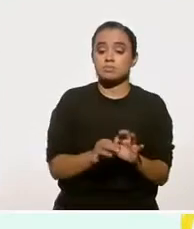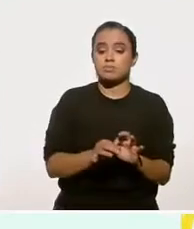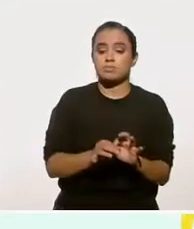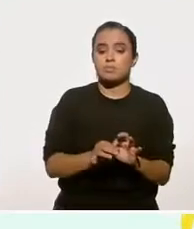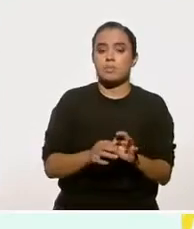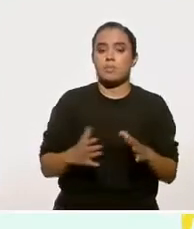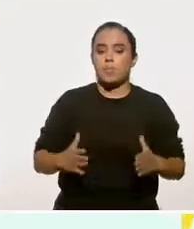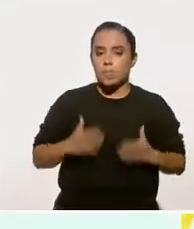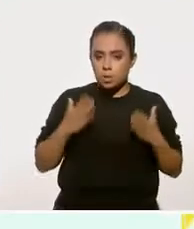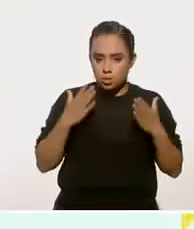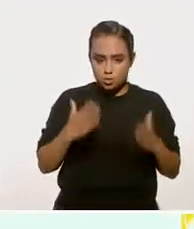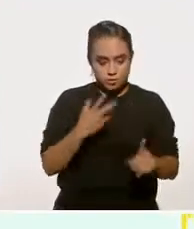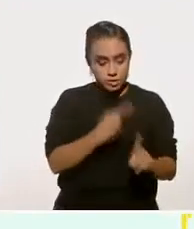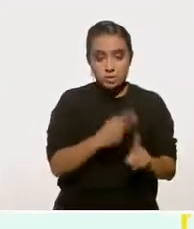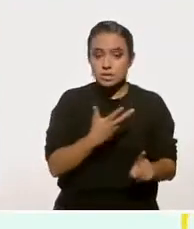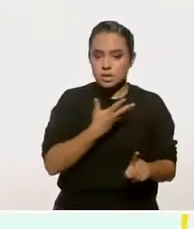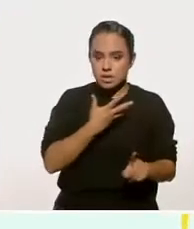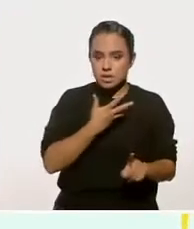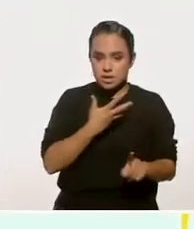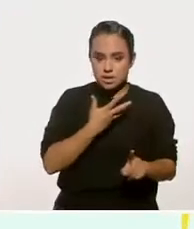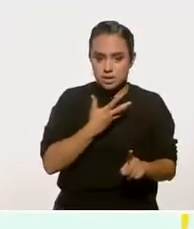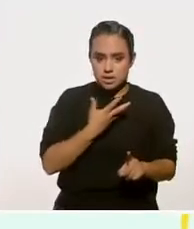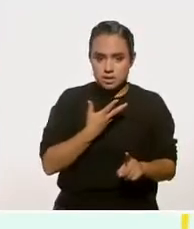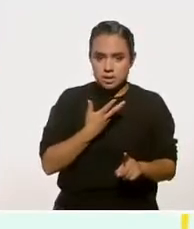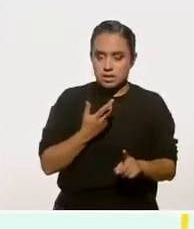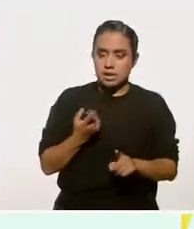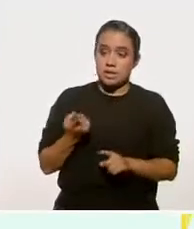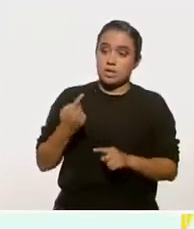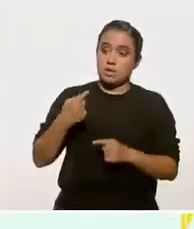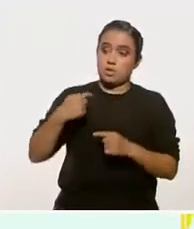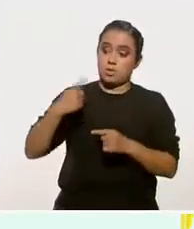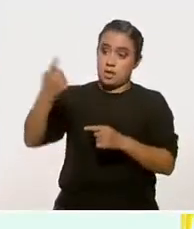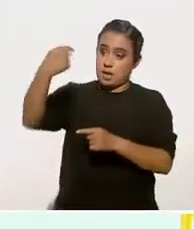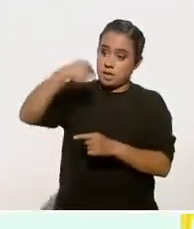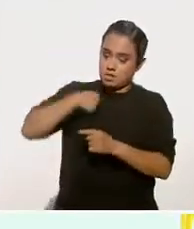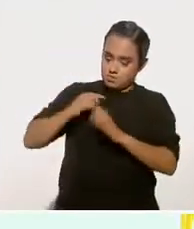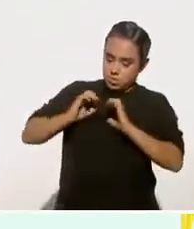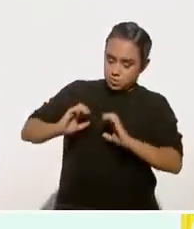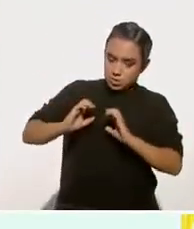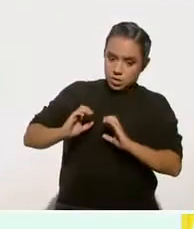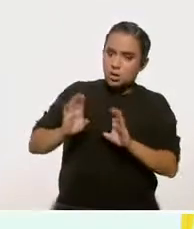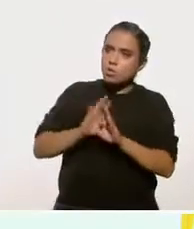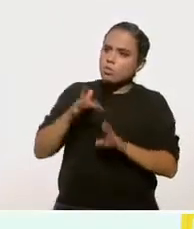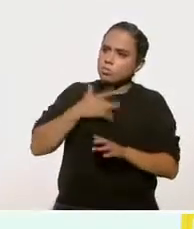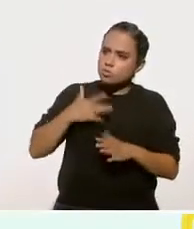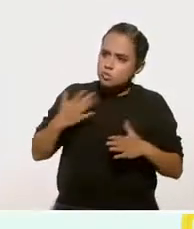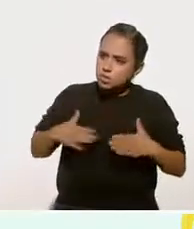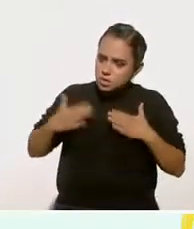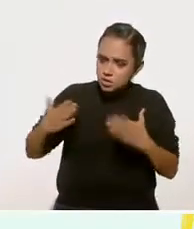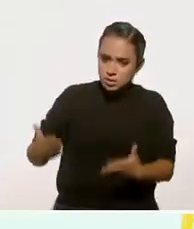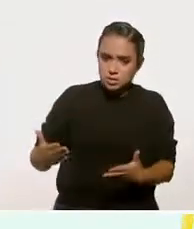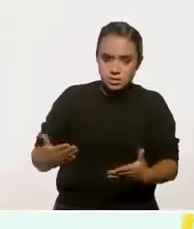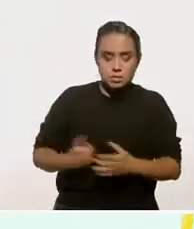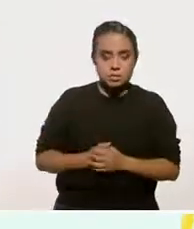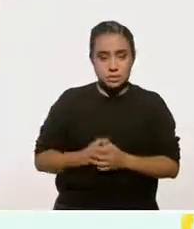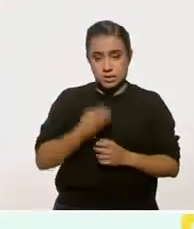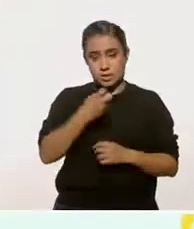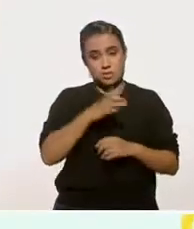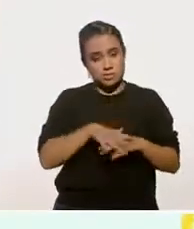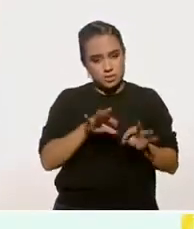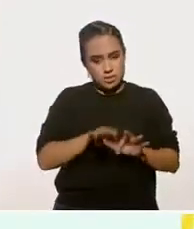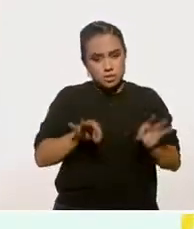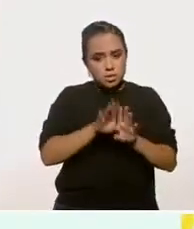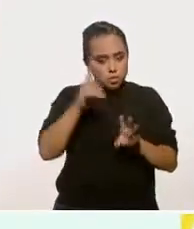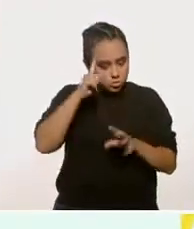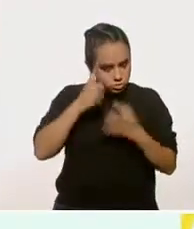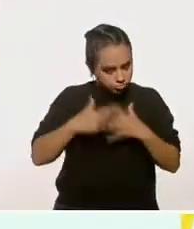la confianza que tengan en él o la cuidadora o el cuidador. Eso es lo más importante sobre la salud